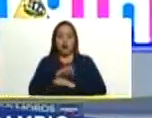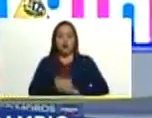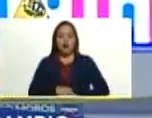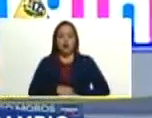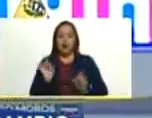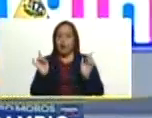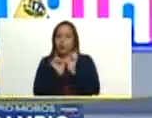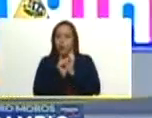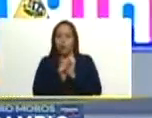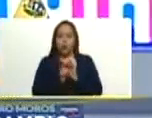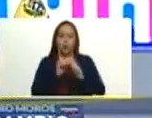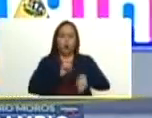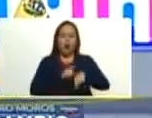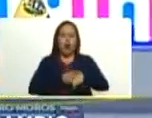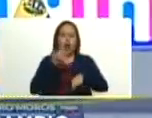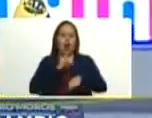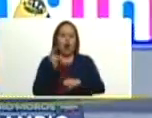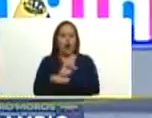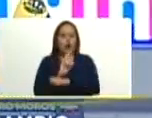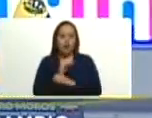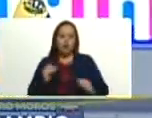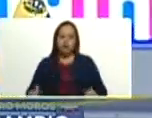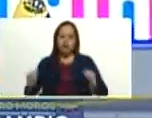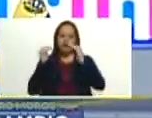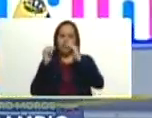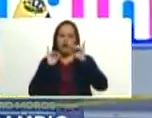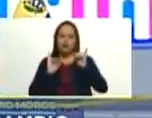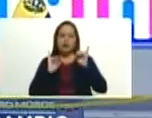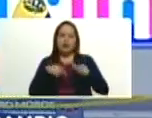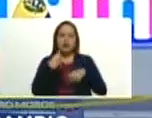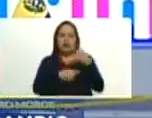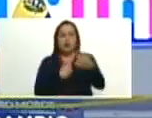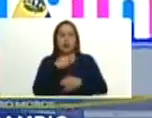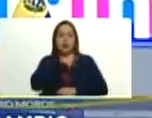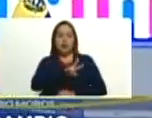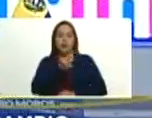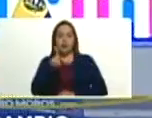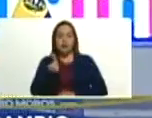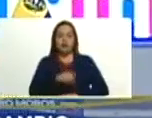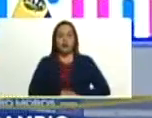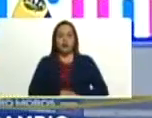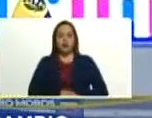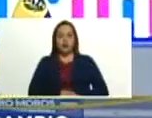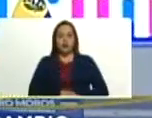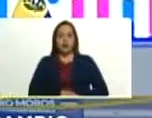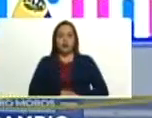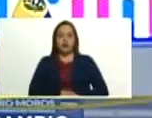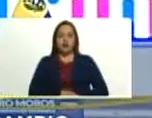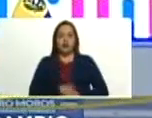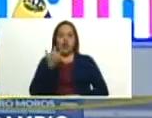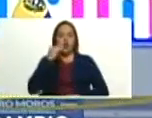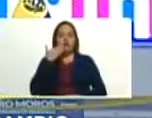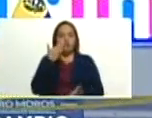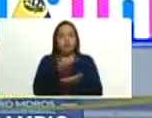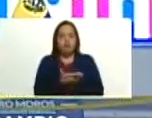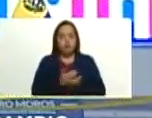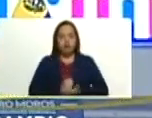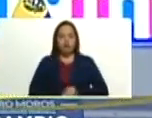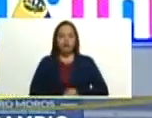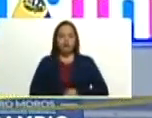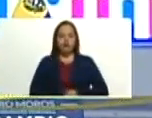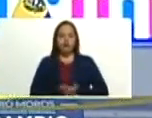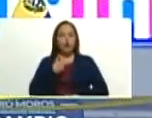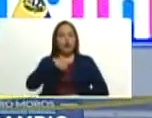pondrá a la velocidad y a la altura de este siglo XXI que así no los exige.